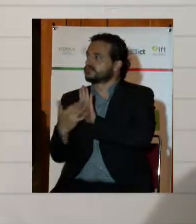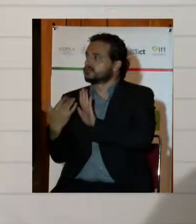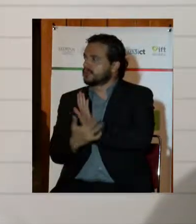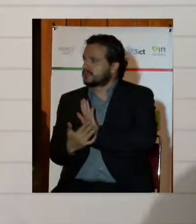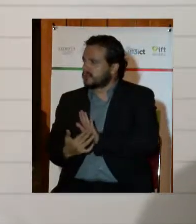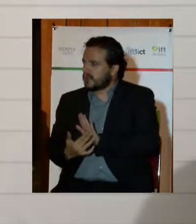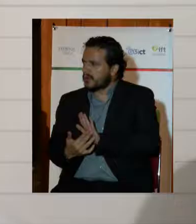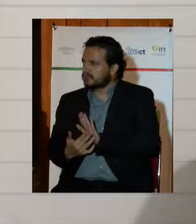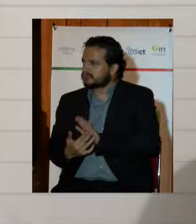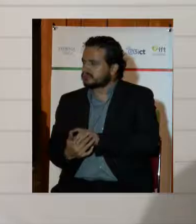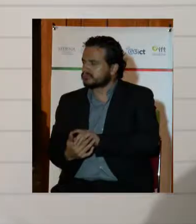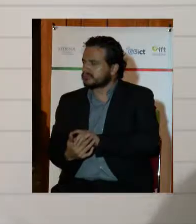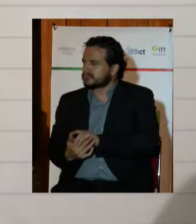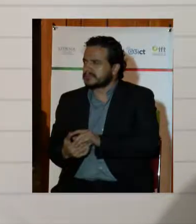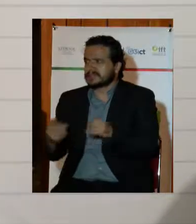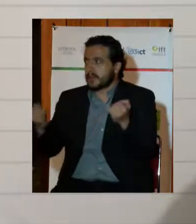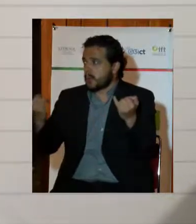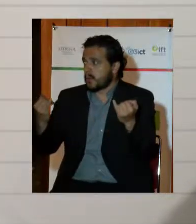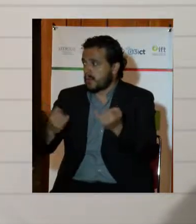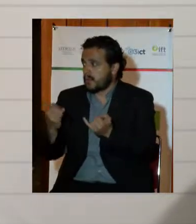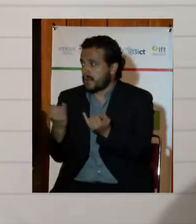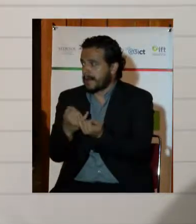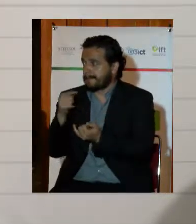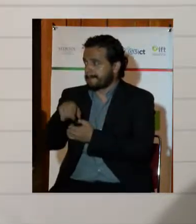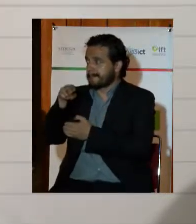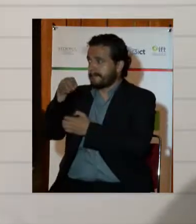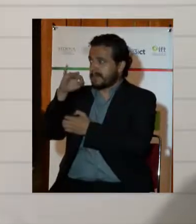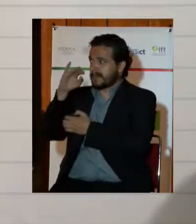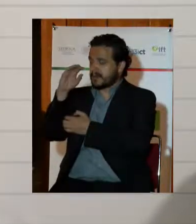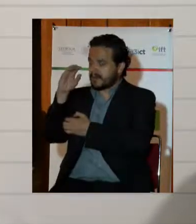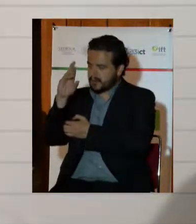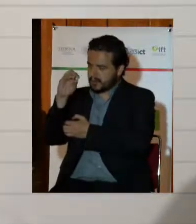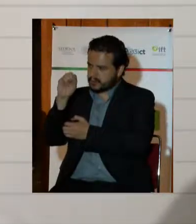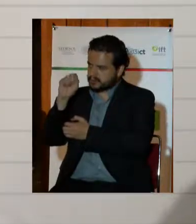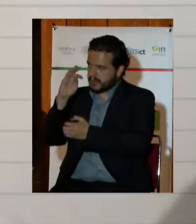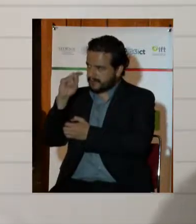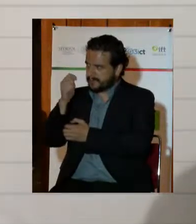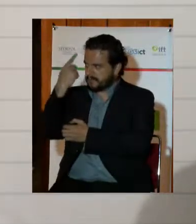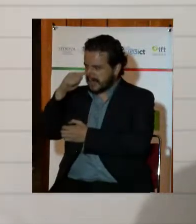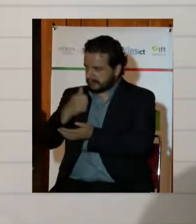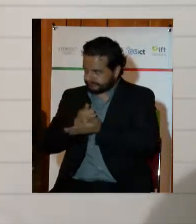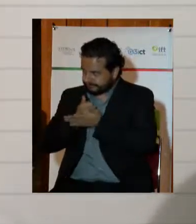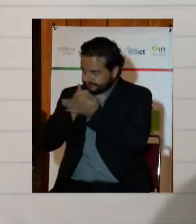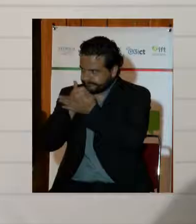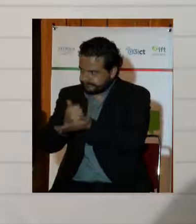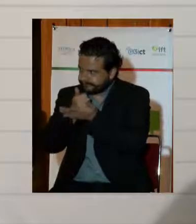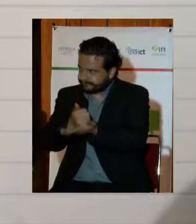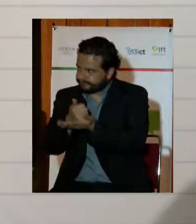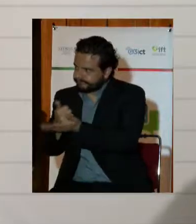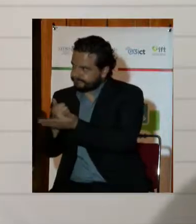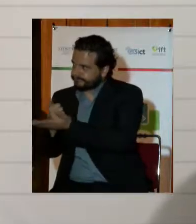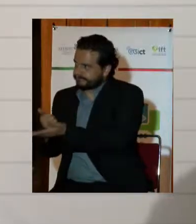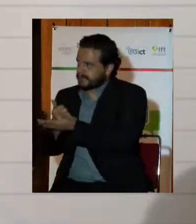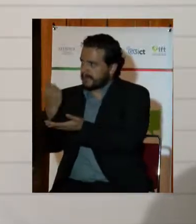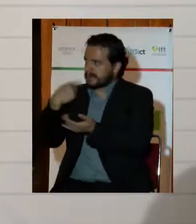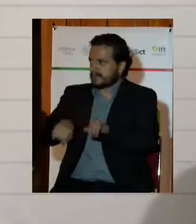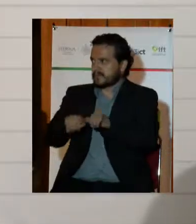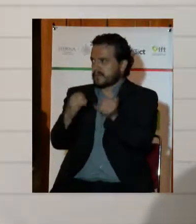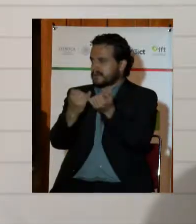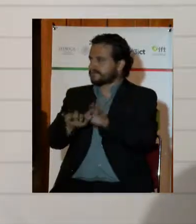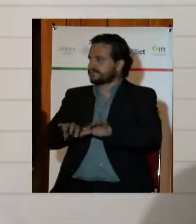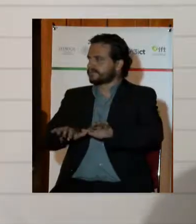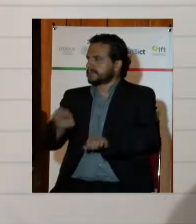en la compañía creamos productos de tecnologías de ayuda adicionales como teclados especiales, buscando,